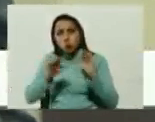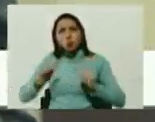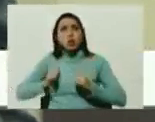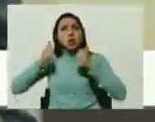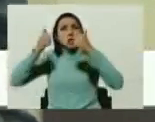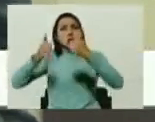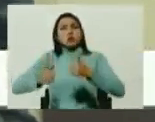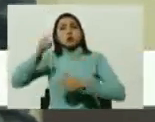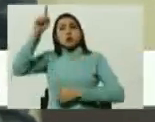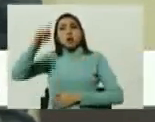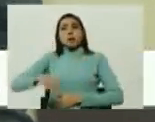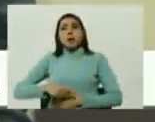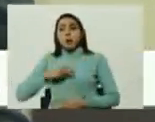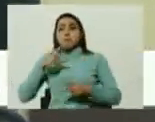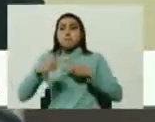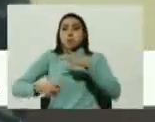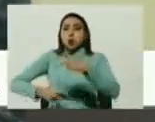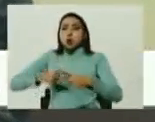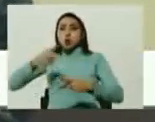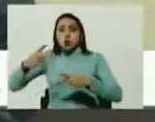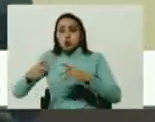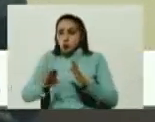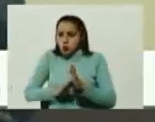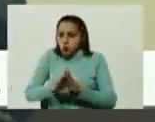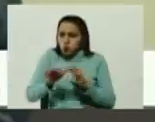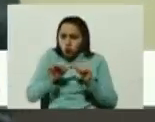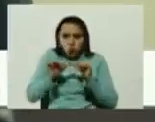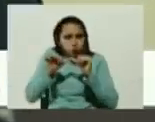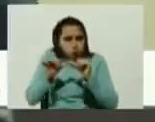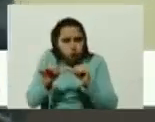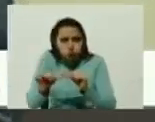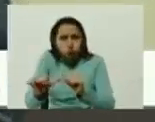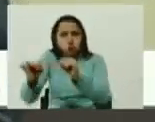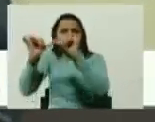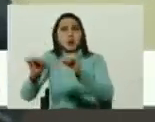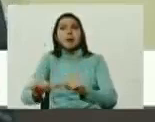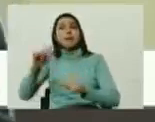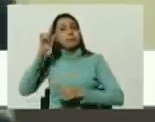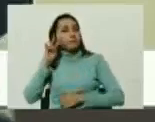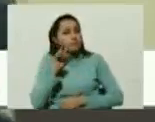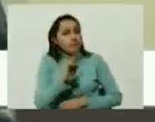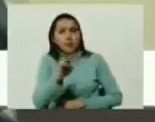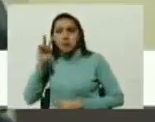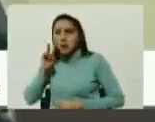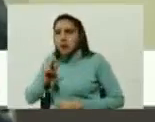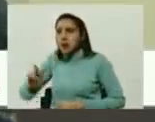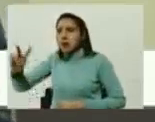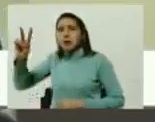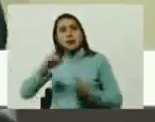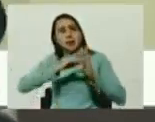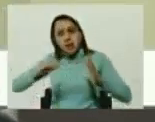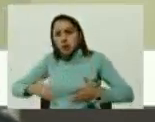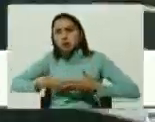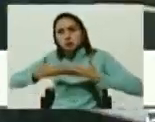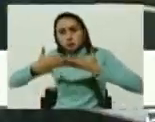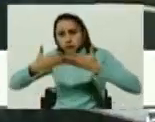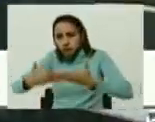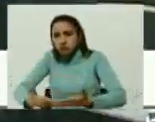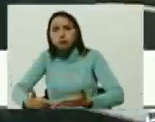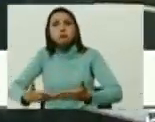también un proceso progresivo de visibilización de dignificación y de